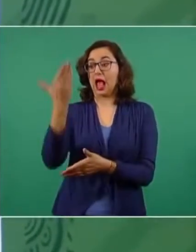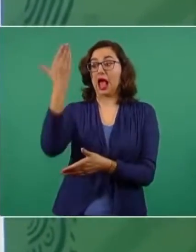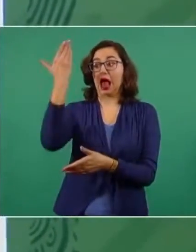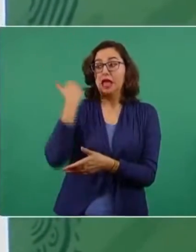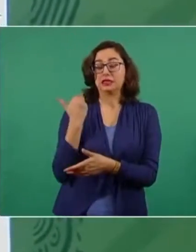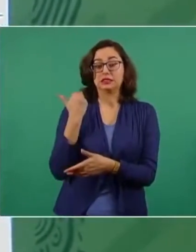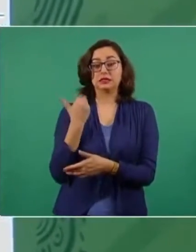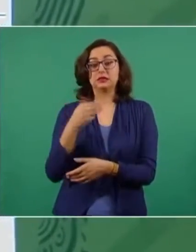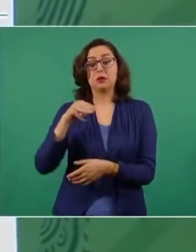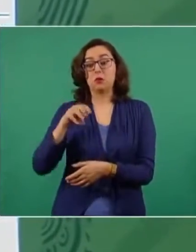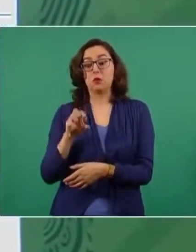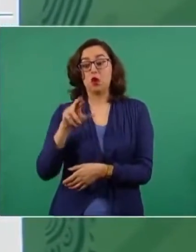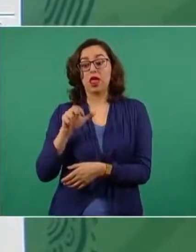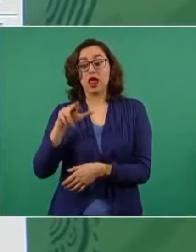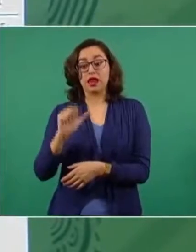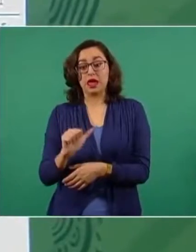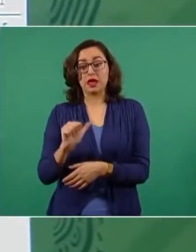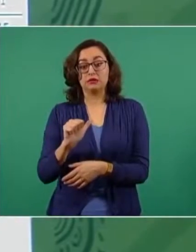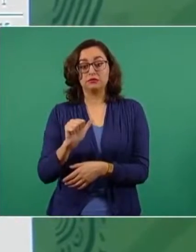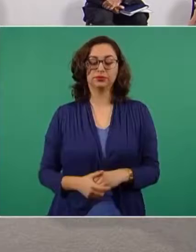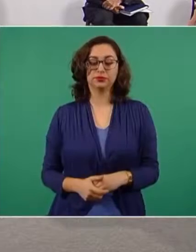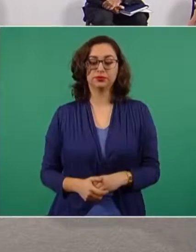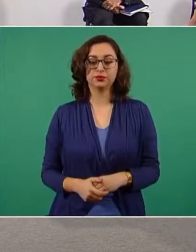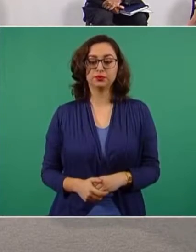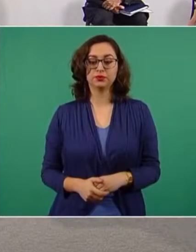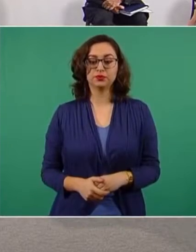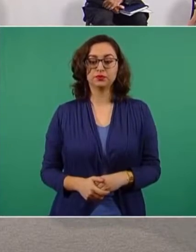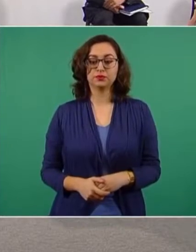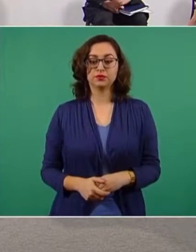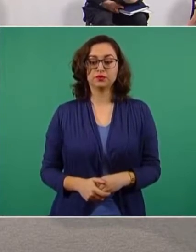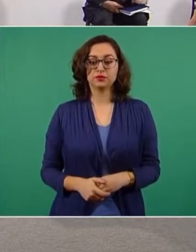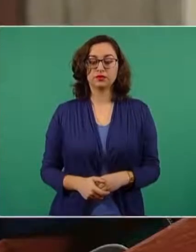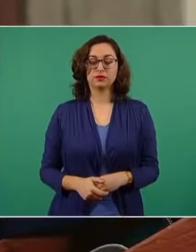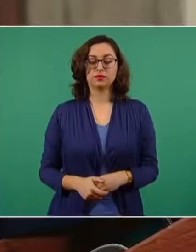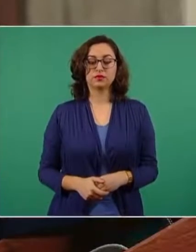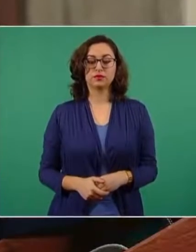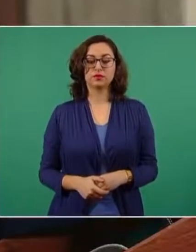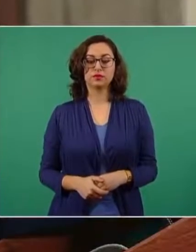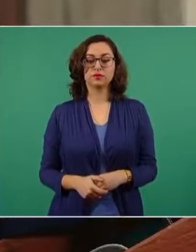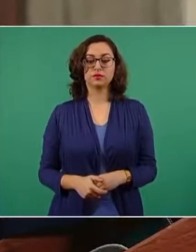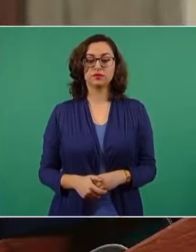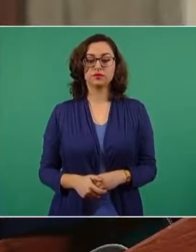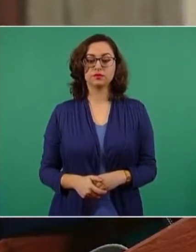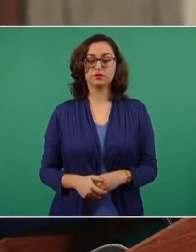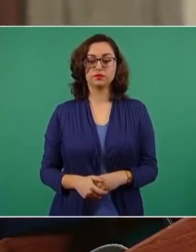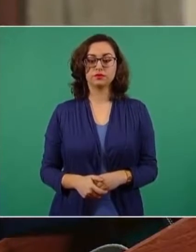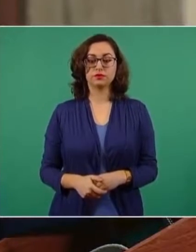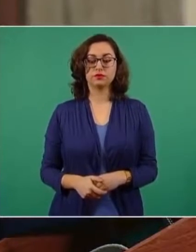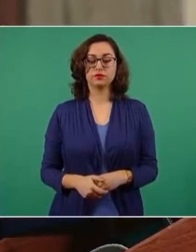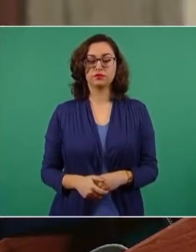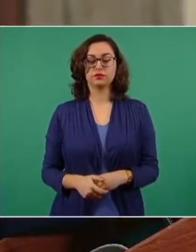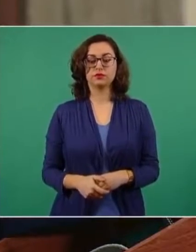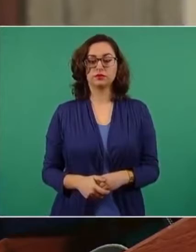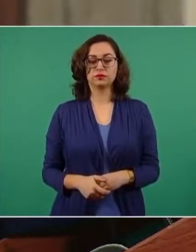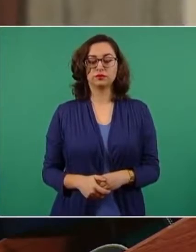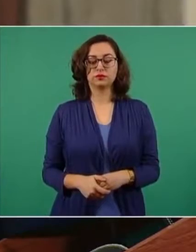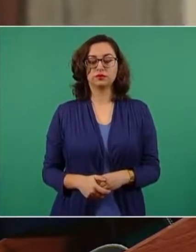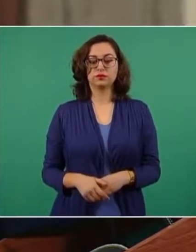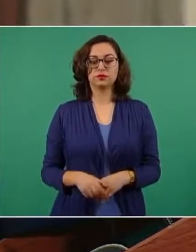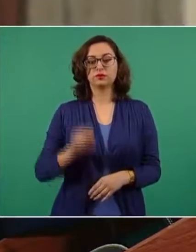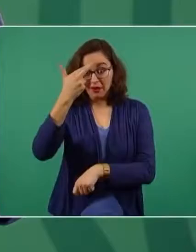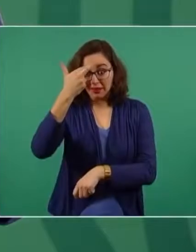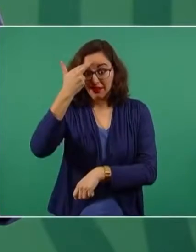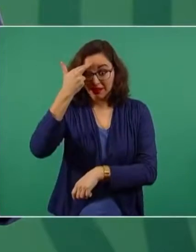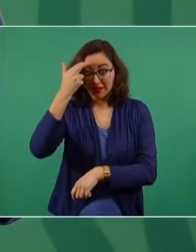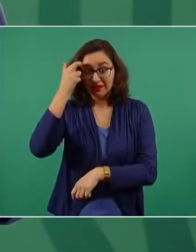Obrador. Explicó que obtuvo la mayoría simple en el Congreso de la Unión para que se le dé continuidad a la transformación del país. Morena